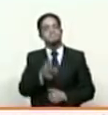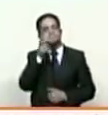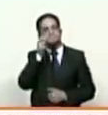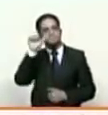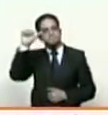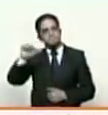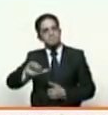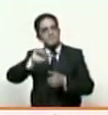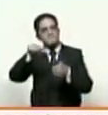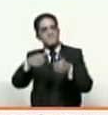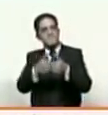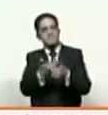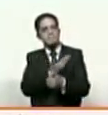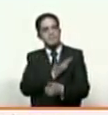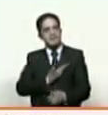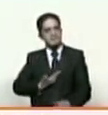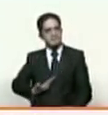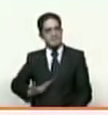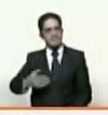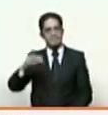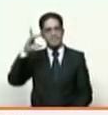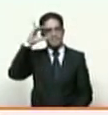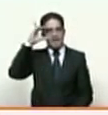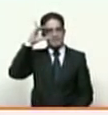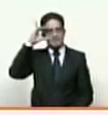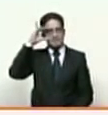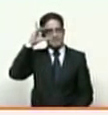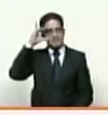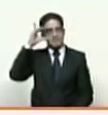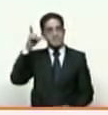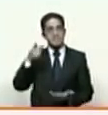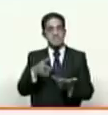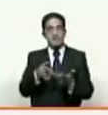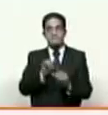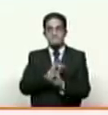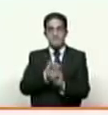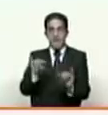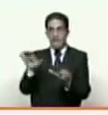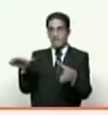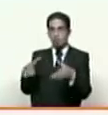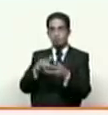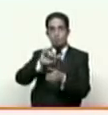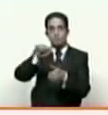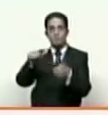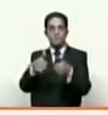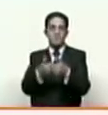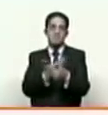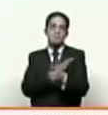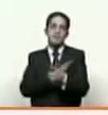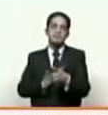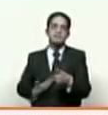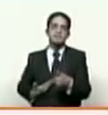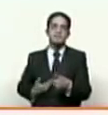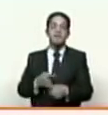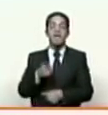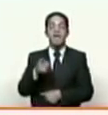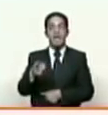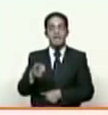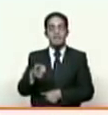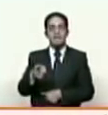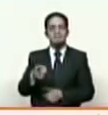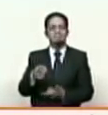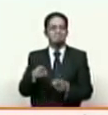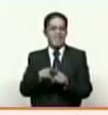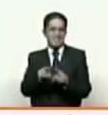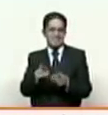de la vicepresidenta ejecutiva de la República, Delcy Rodríguez, a su salida de este Consejo de Vicepresidentes Sectoriales. Ella ha condenado